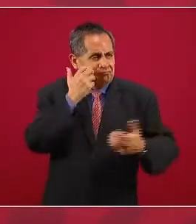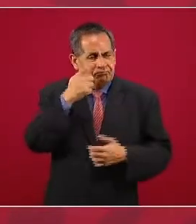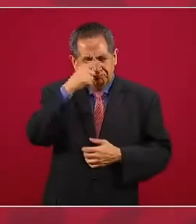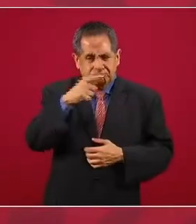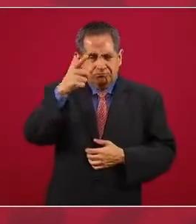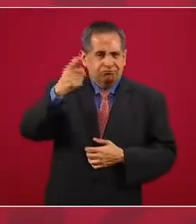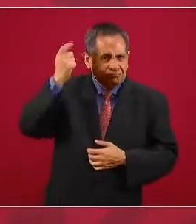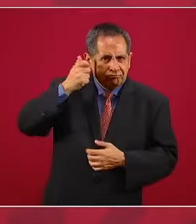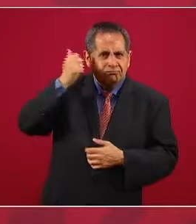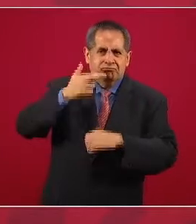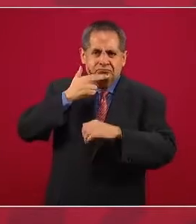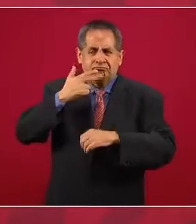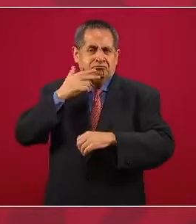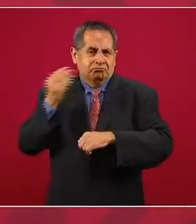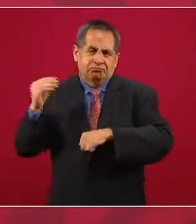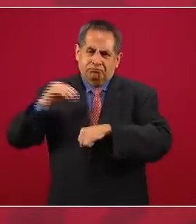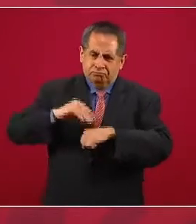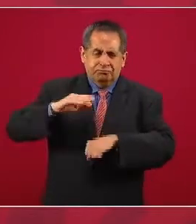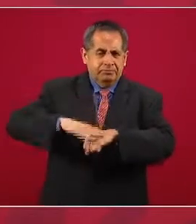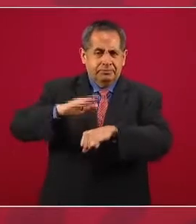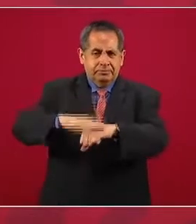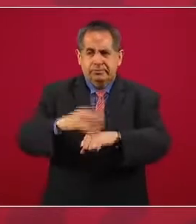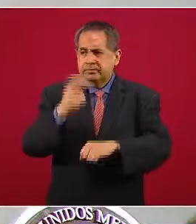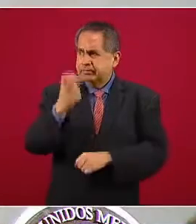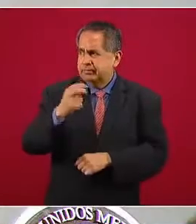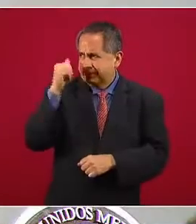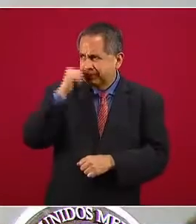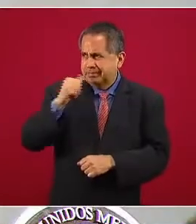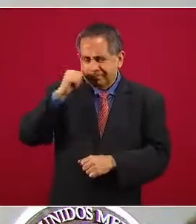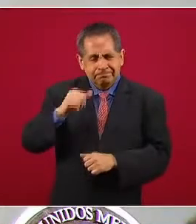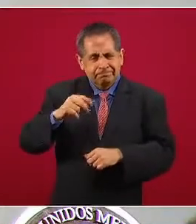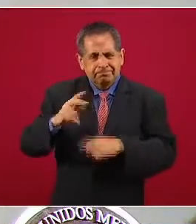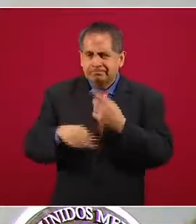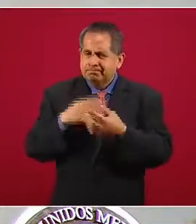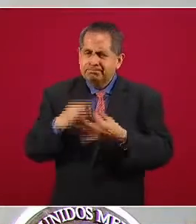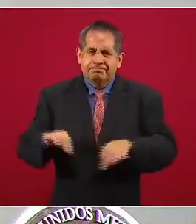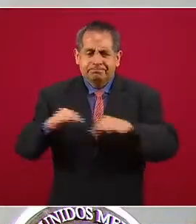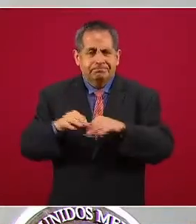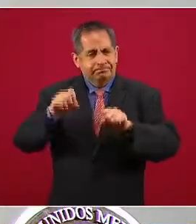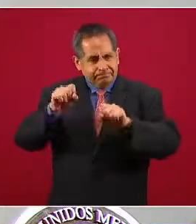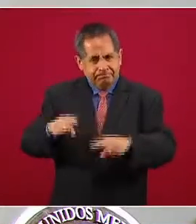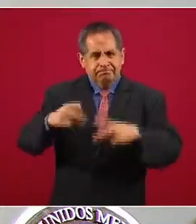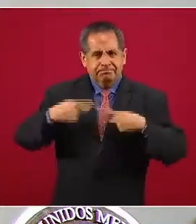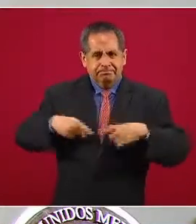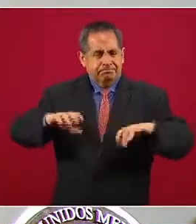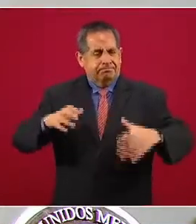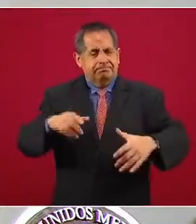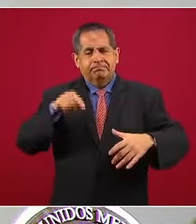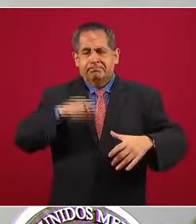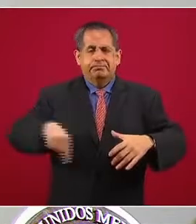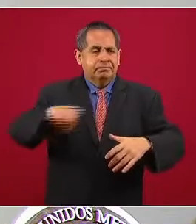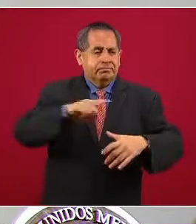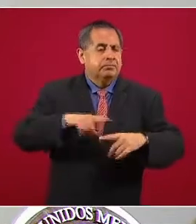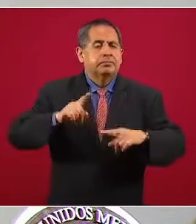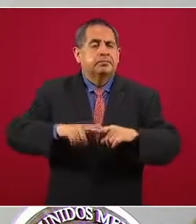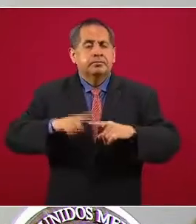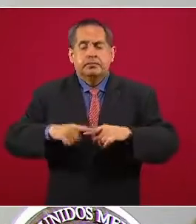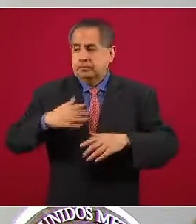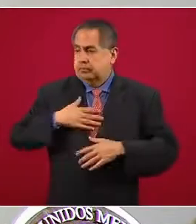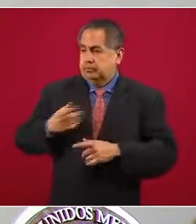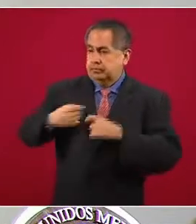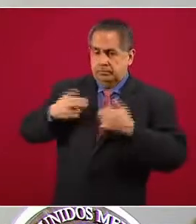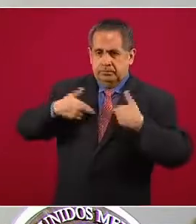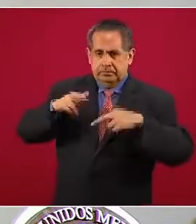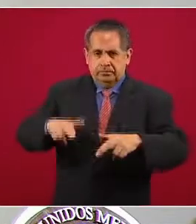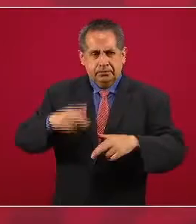de la discusión el interés de los propios trabajadores y de quienes los representamos